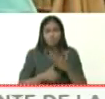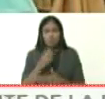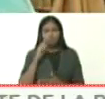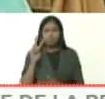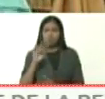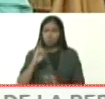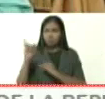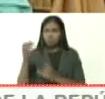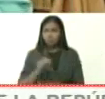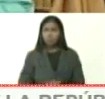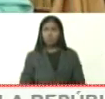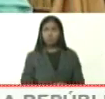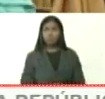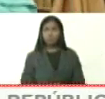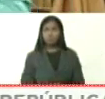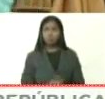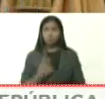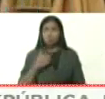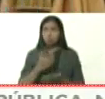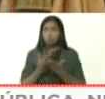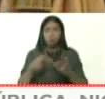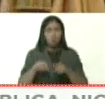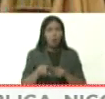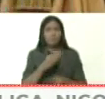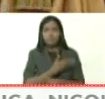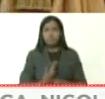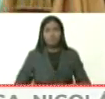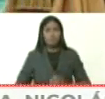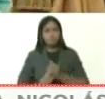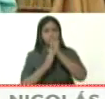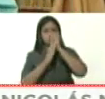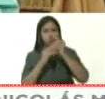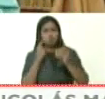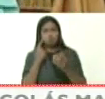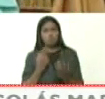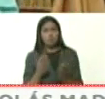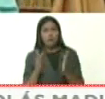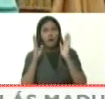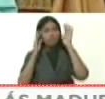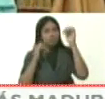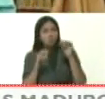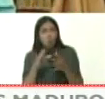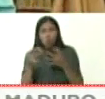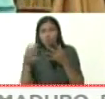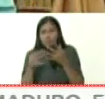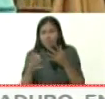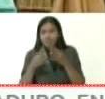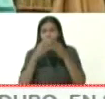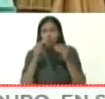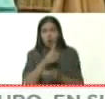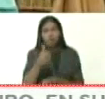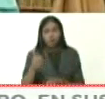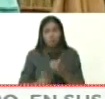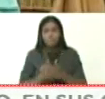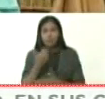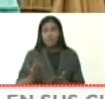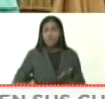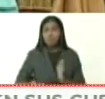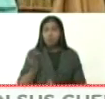ustedes, yo sí como gobernante y presidente, sí me ocupo de los detalles más pequeños o más